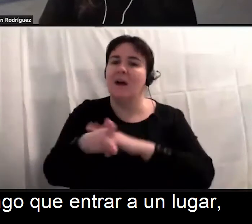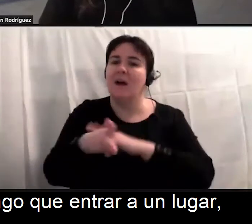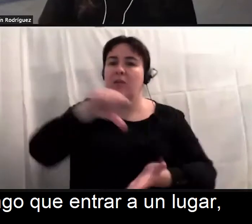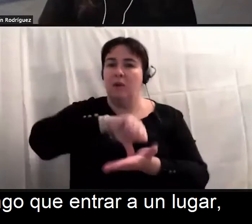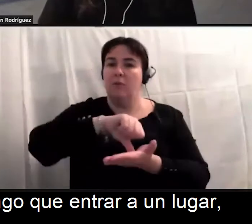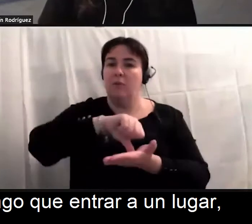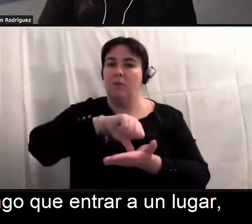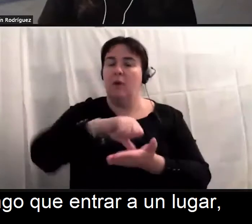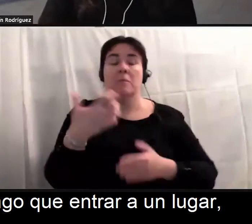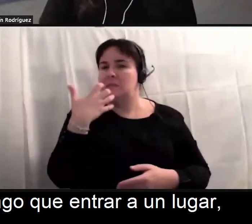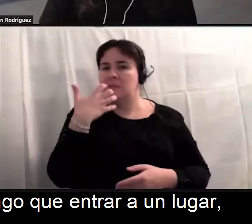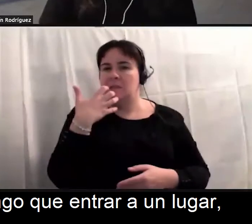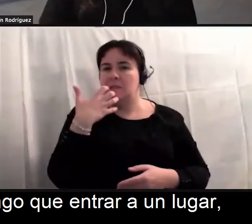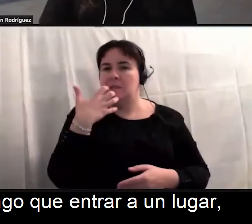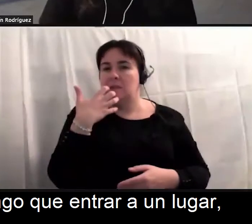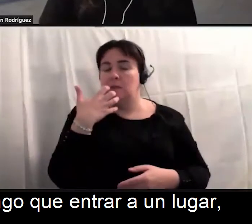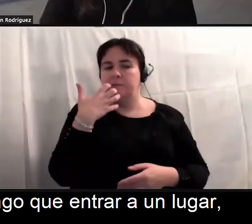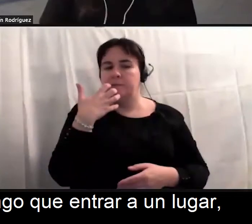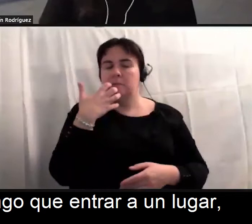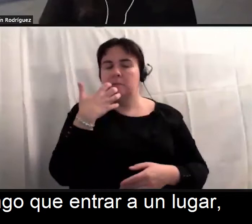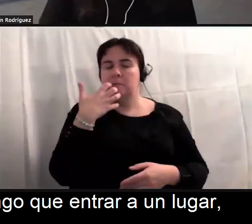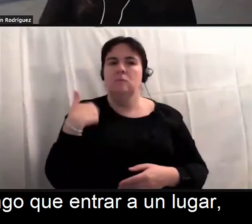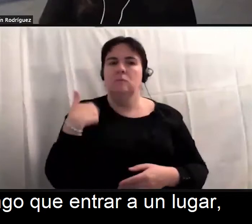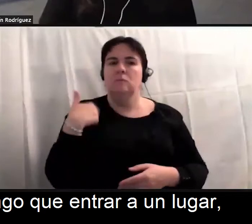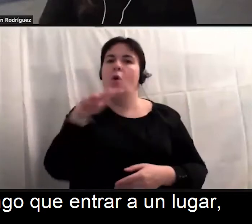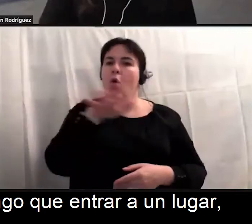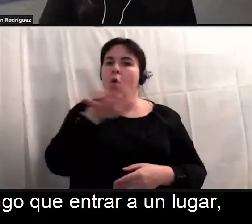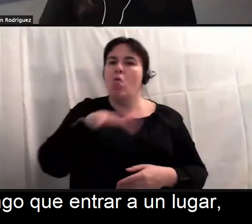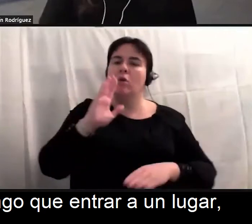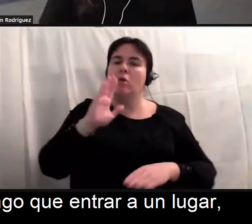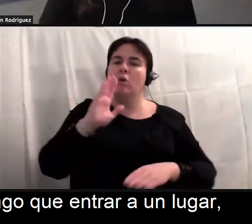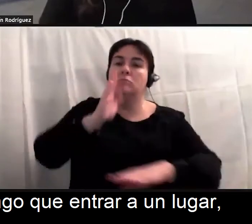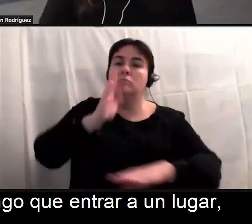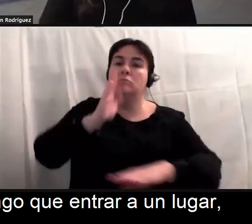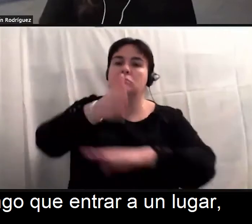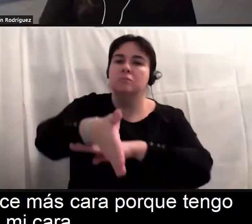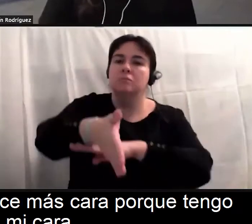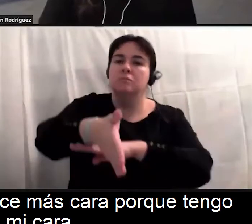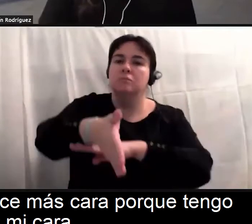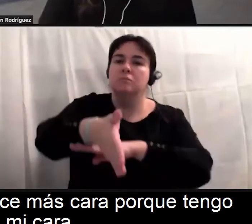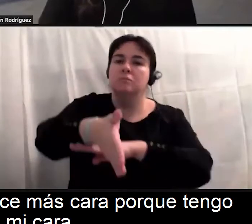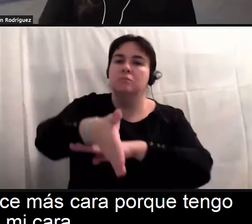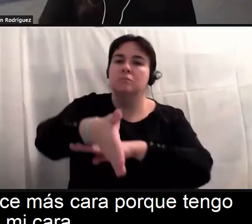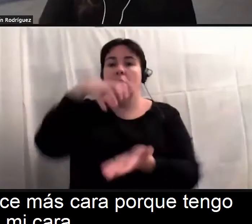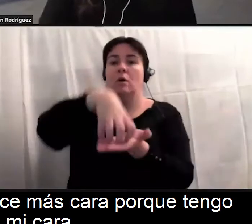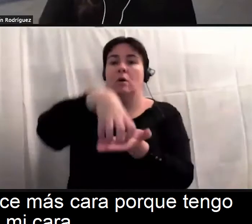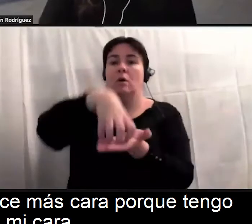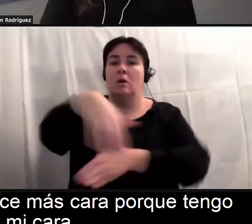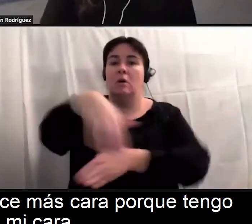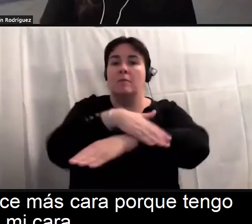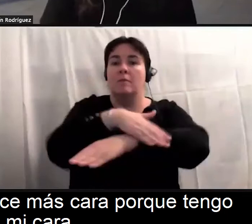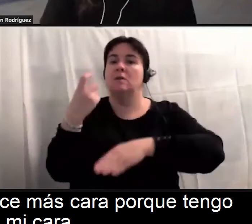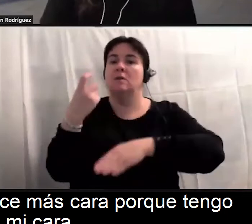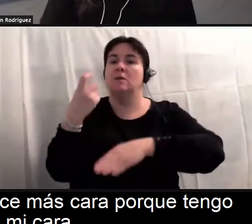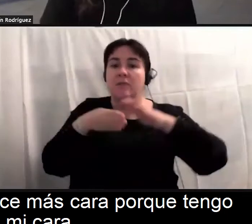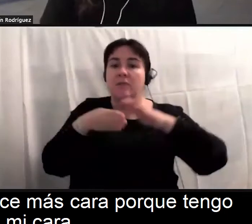a un lugar y si tengo que entrar a un ministerio, la inteligencia artificial no reconoce mi